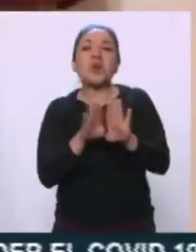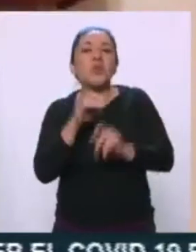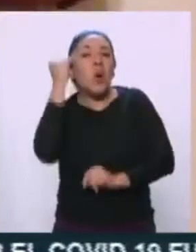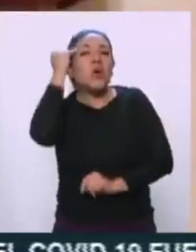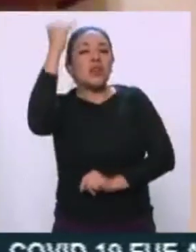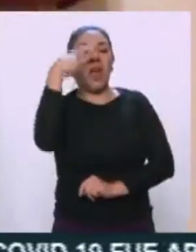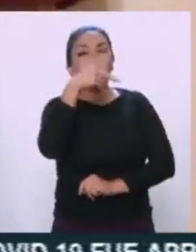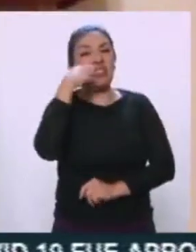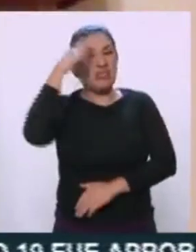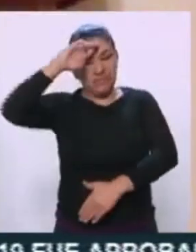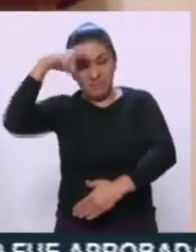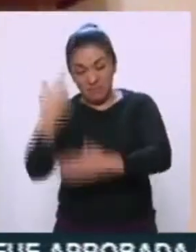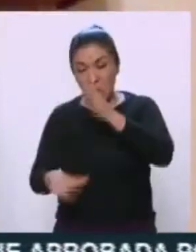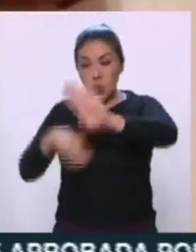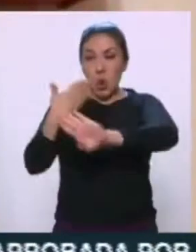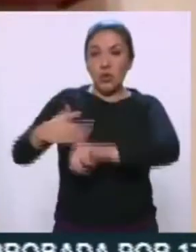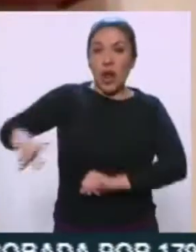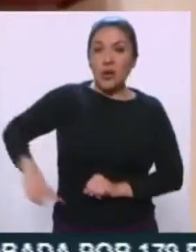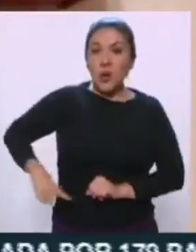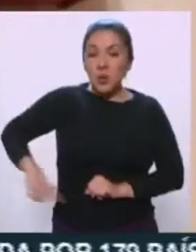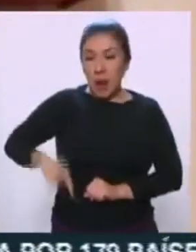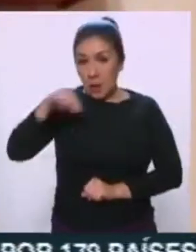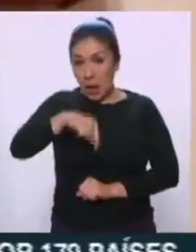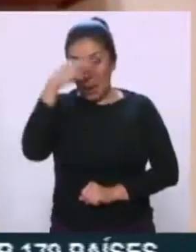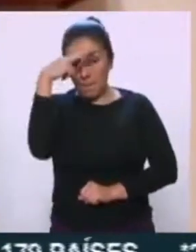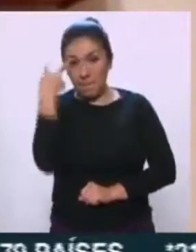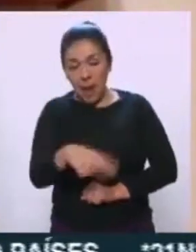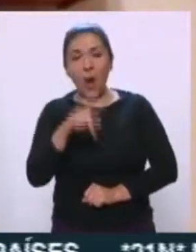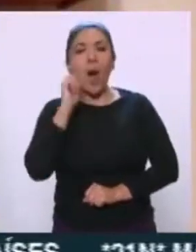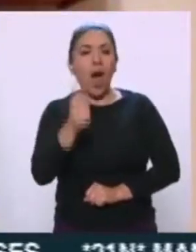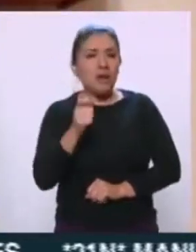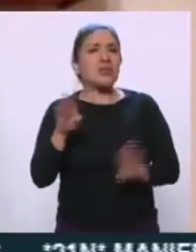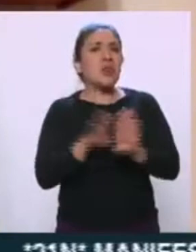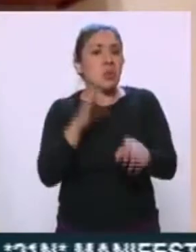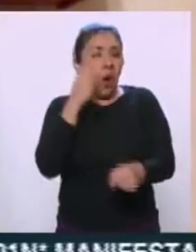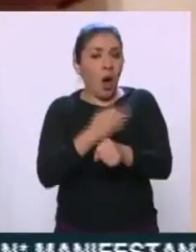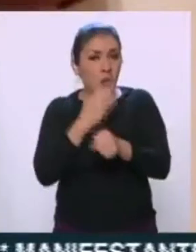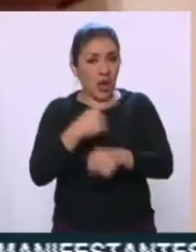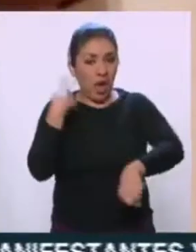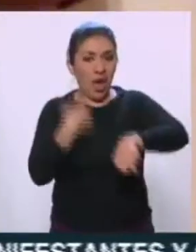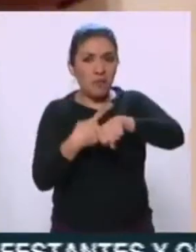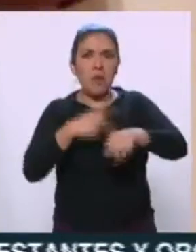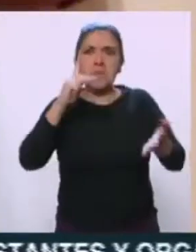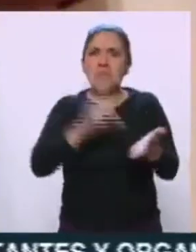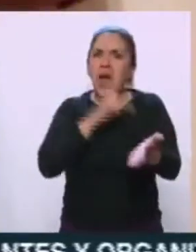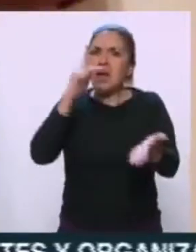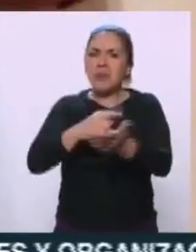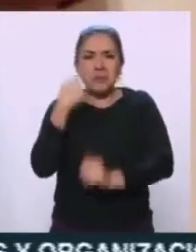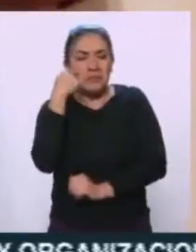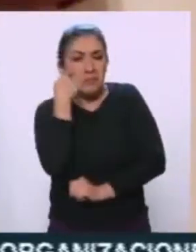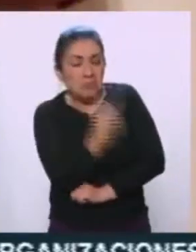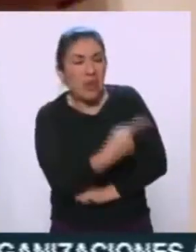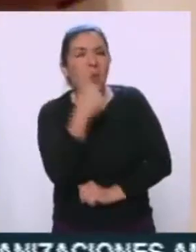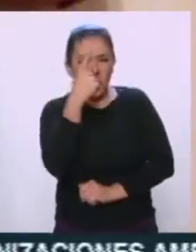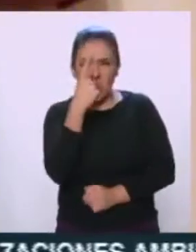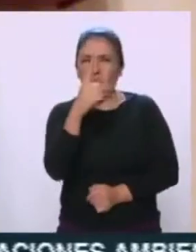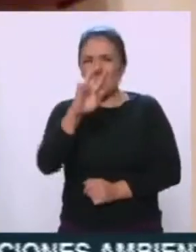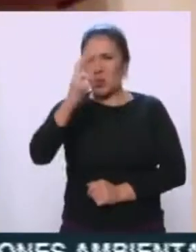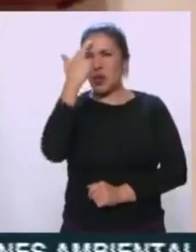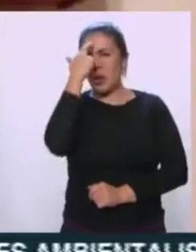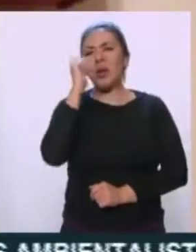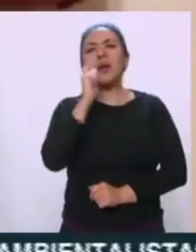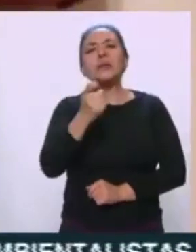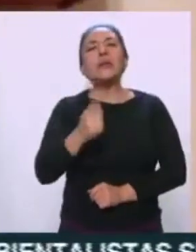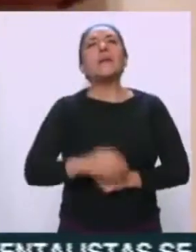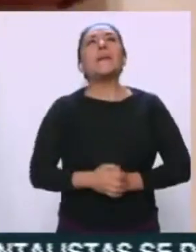del golpe de Estado en México ha tenido en esta pandemia varios episodios. Uno de ellos, tú lo recordabas, es